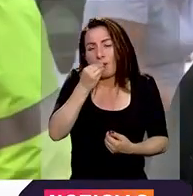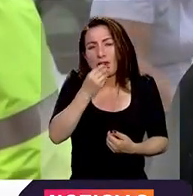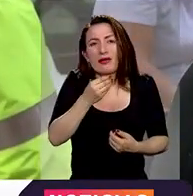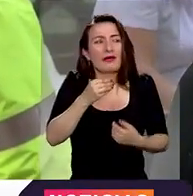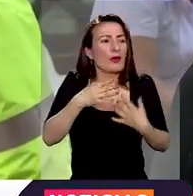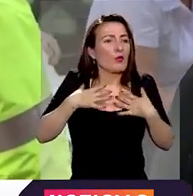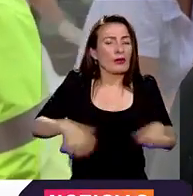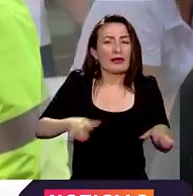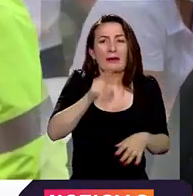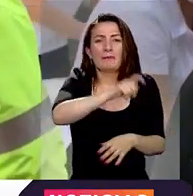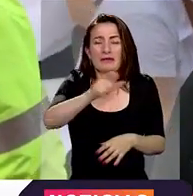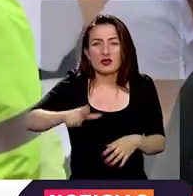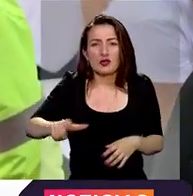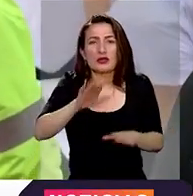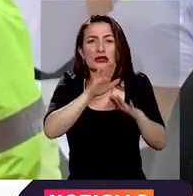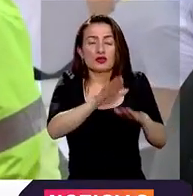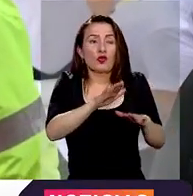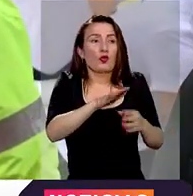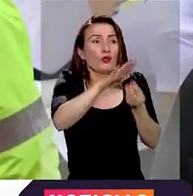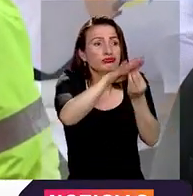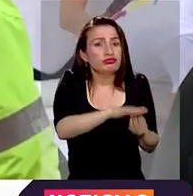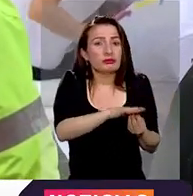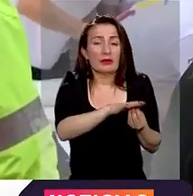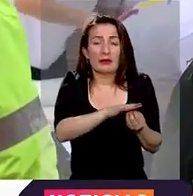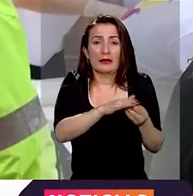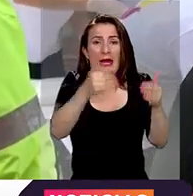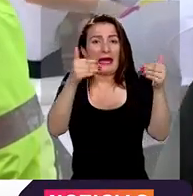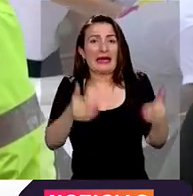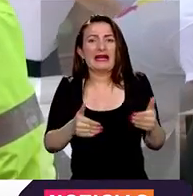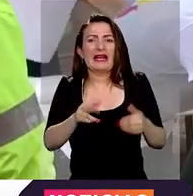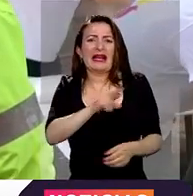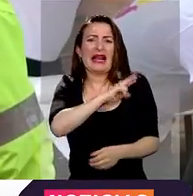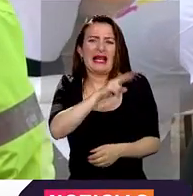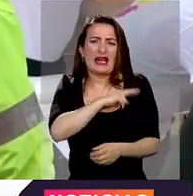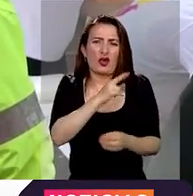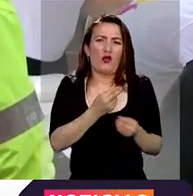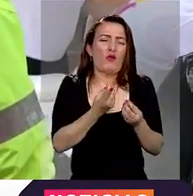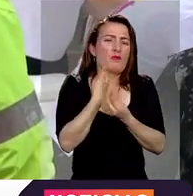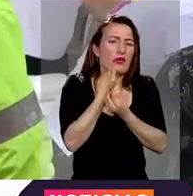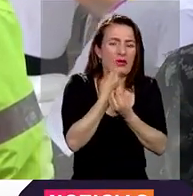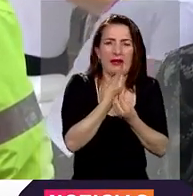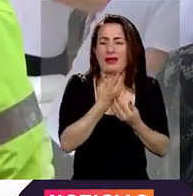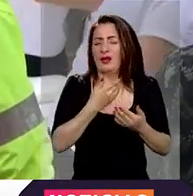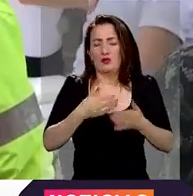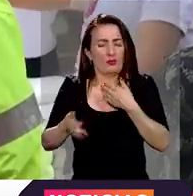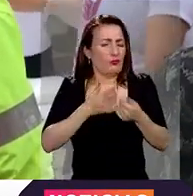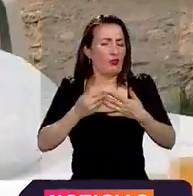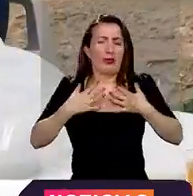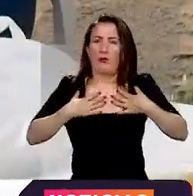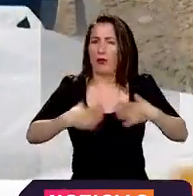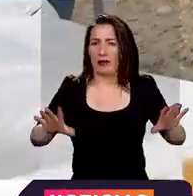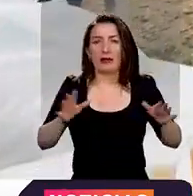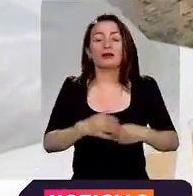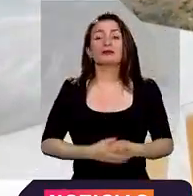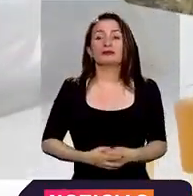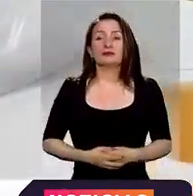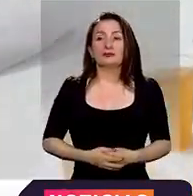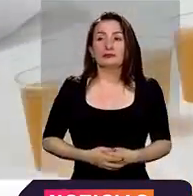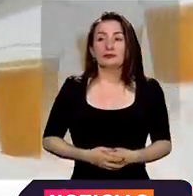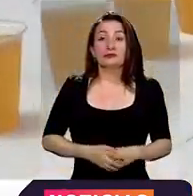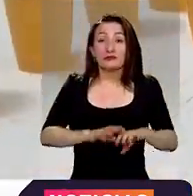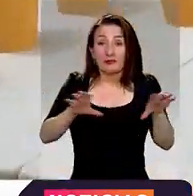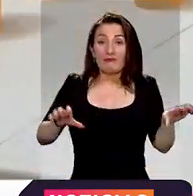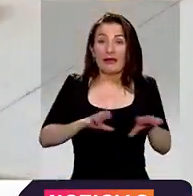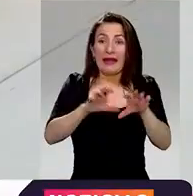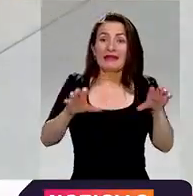tipo de población sin ninguna restricción de religión, política, clase social. Para realizar esta